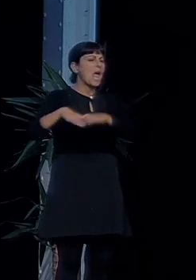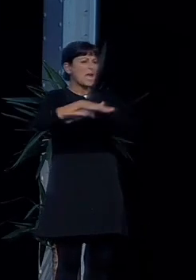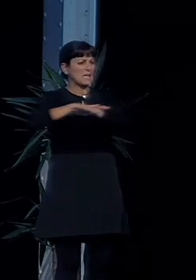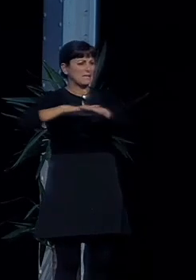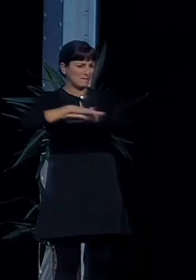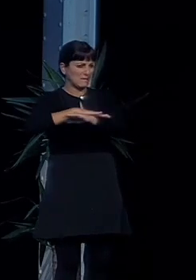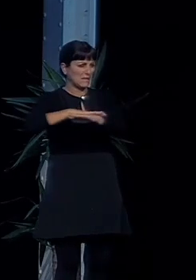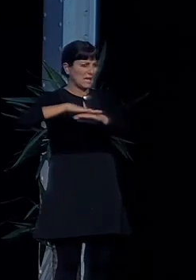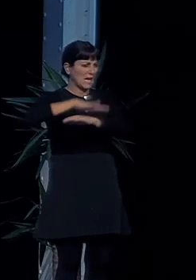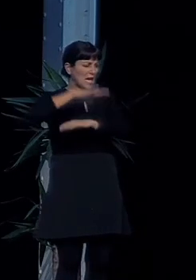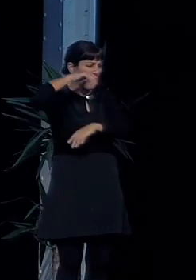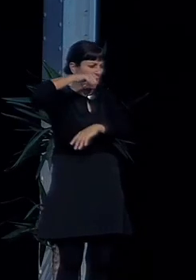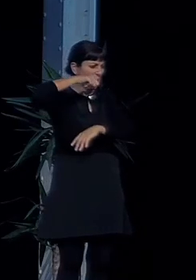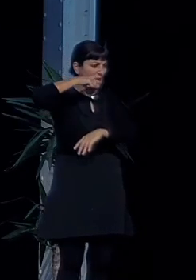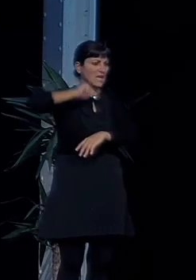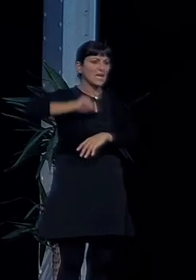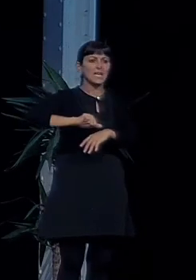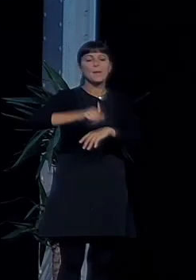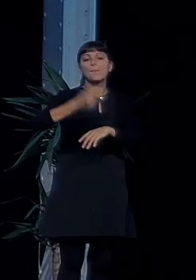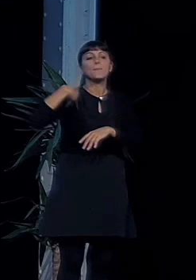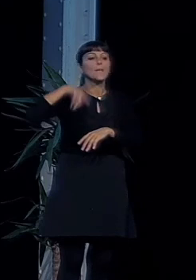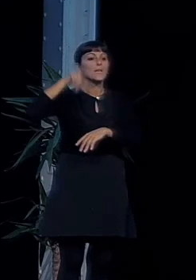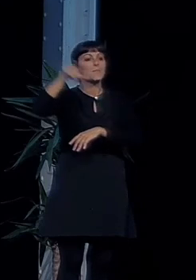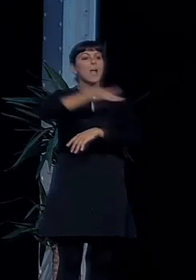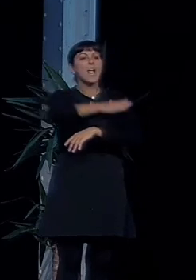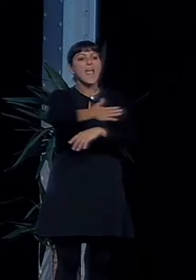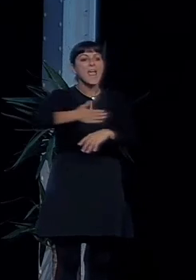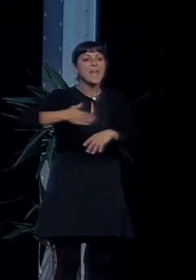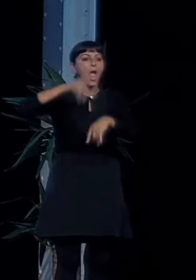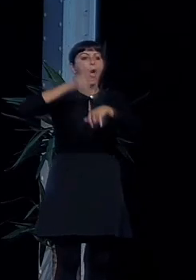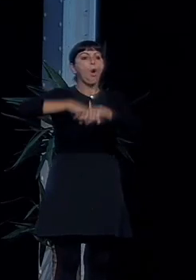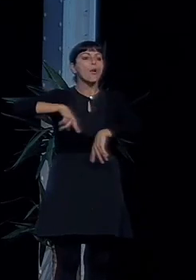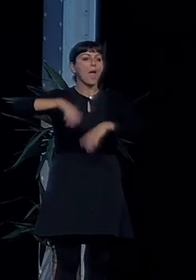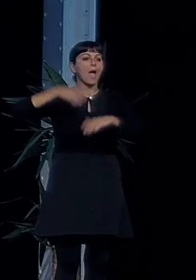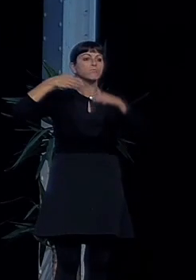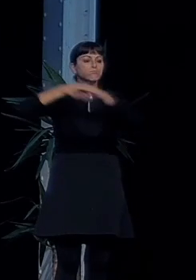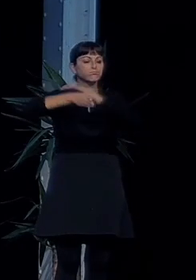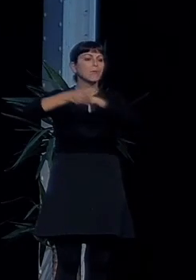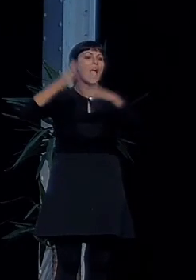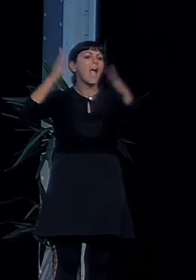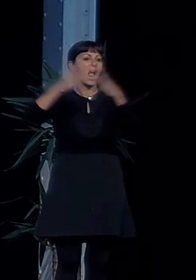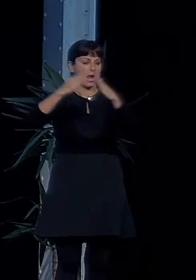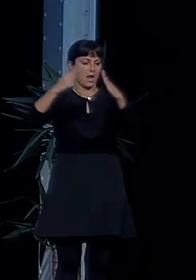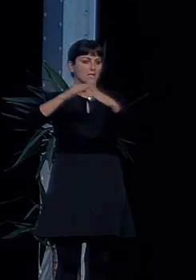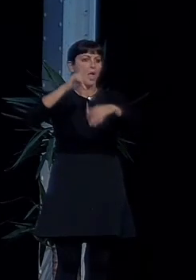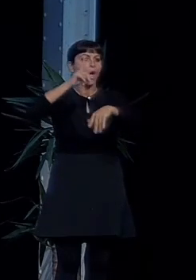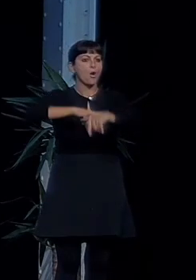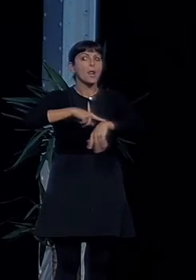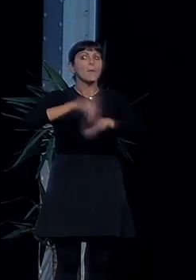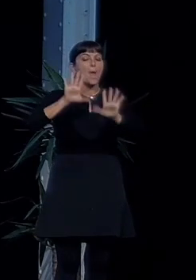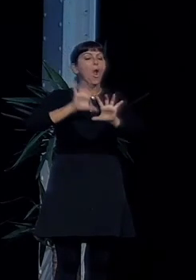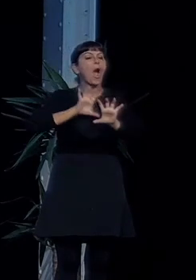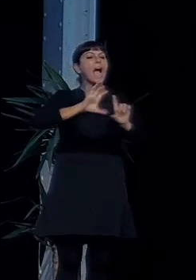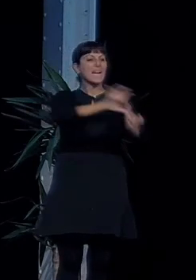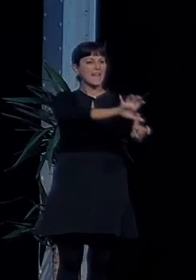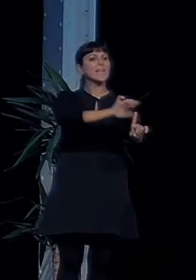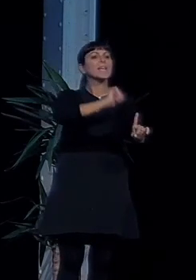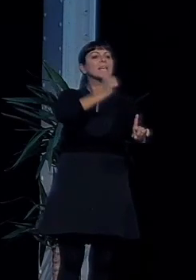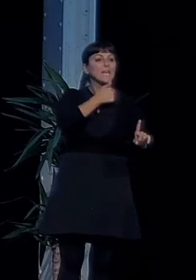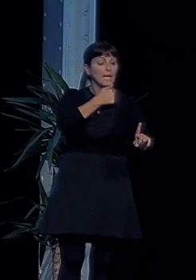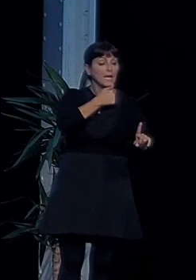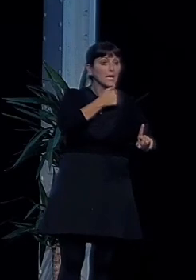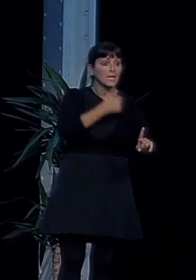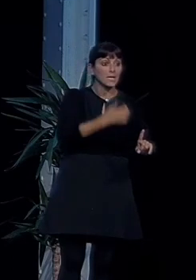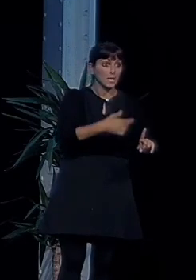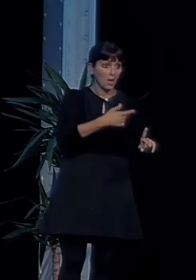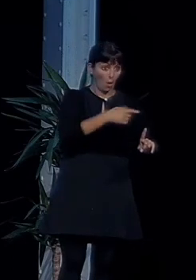bueno, planteaban el toque de queda para las mujeres y ella lo que contestó es: ¿quiénes son los que agreden? Dijeron: los hombres. Pues si los hombres son los que agreden, que